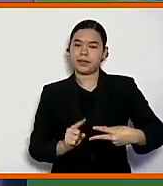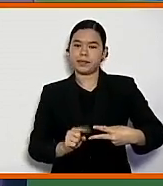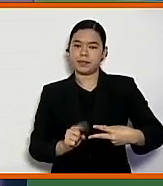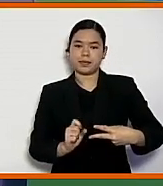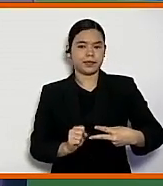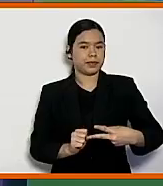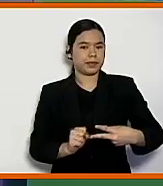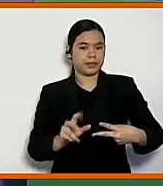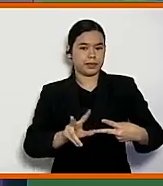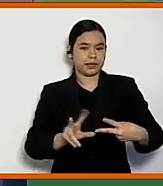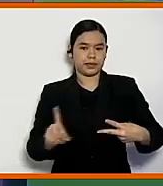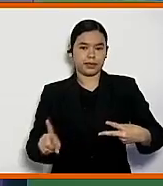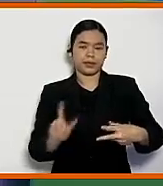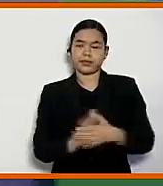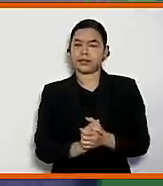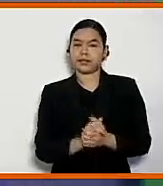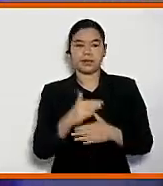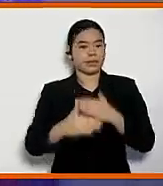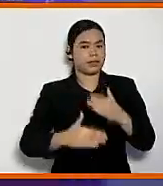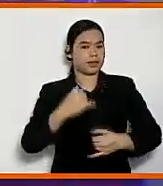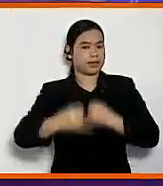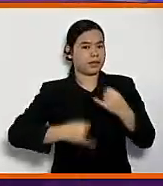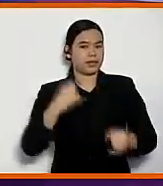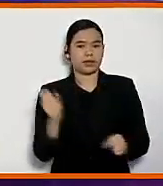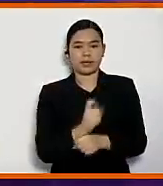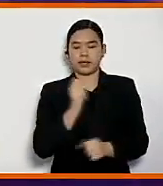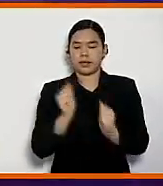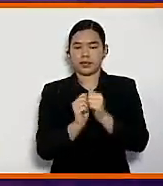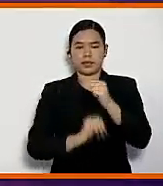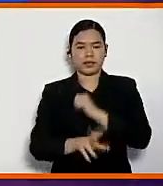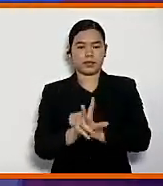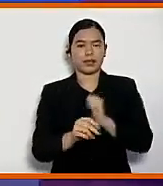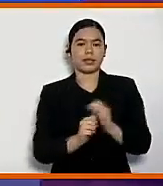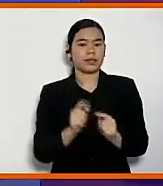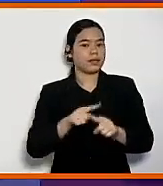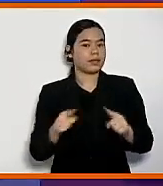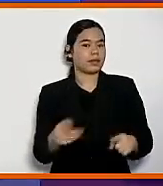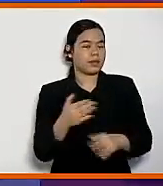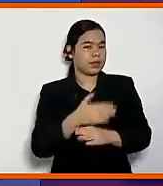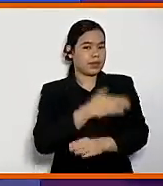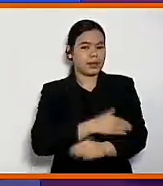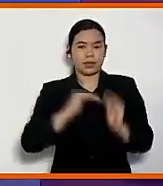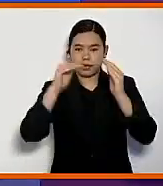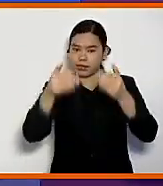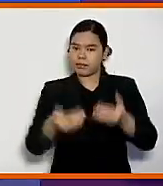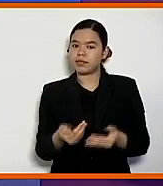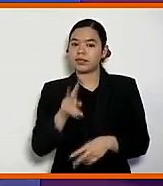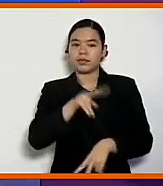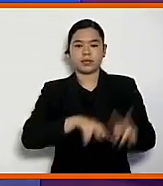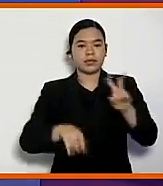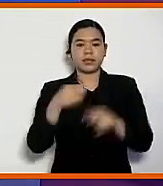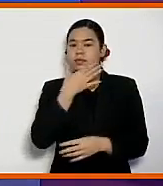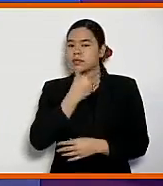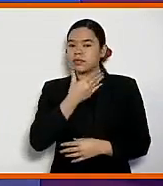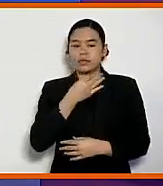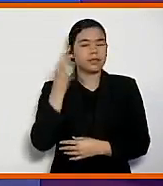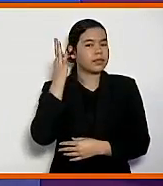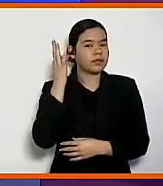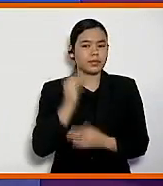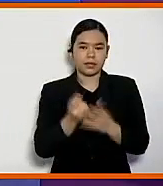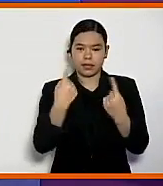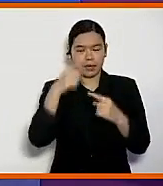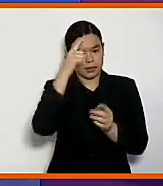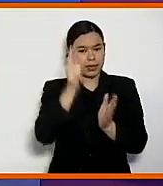2, 31. Continuamos pegando y ganando con Pega 3, pero antes le damos la bienvenida a nuestro auditor y notario que están para